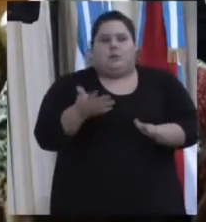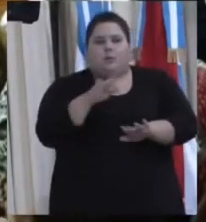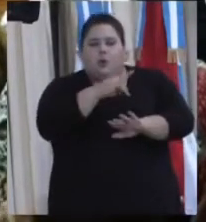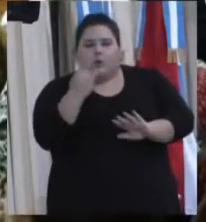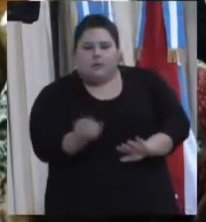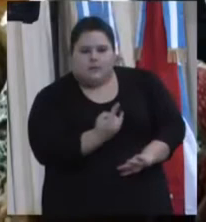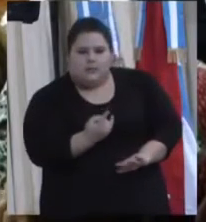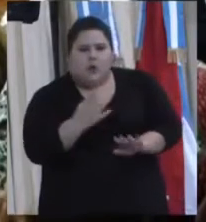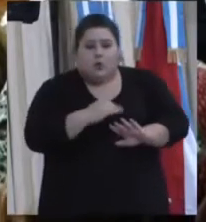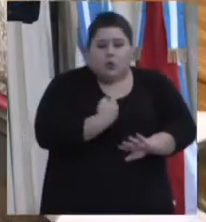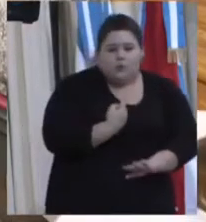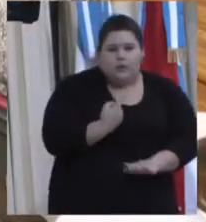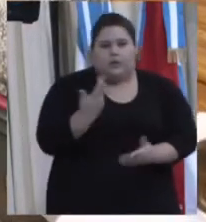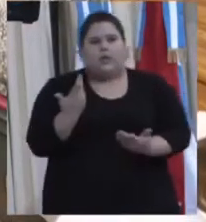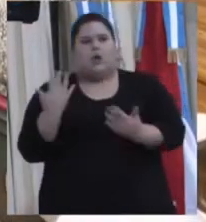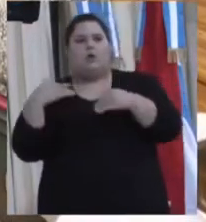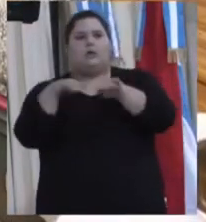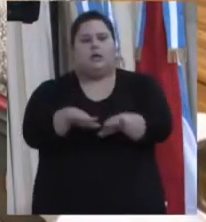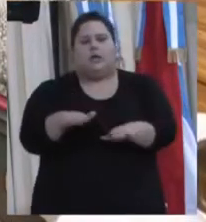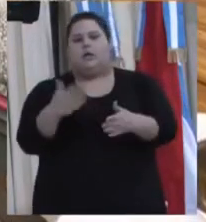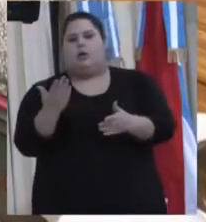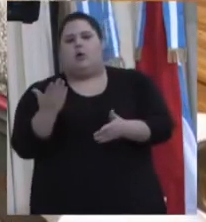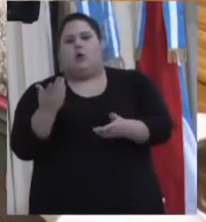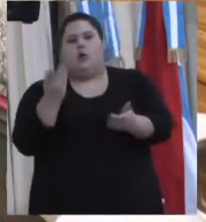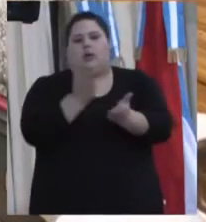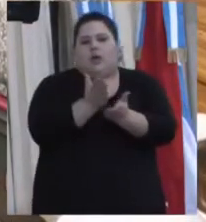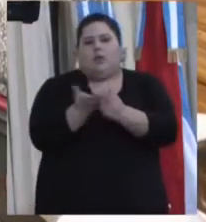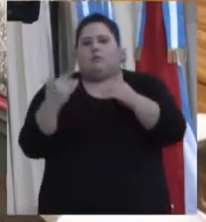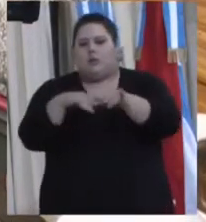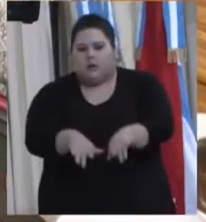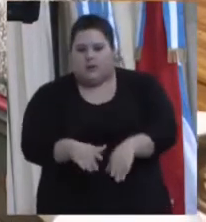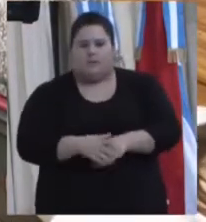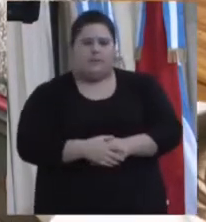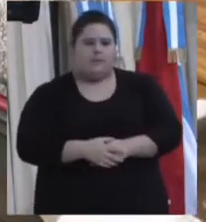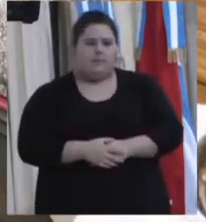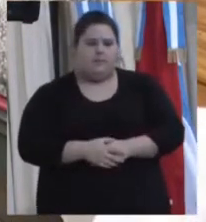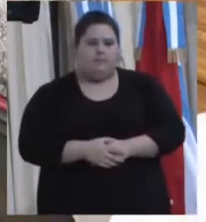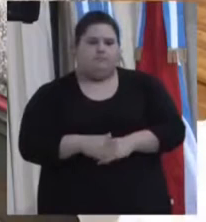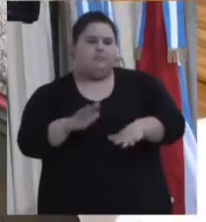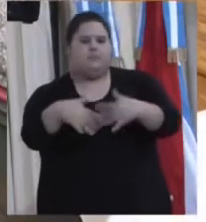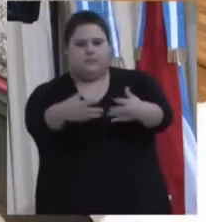universitaria, el de cogobierno, cátedra paralela, periodicidad, etcétera.